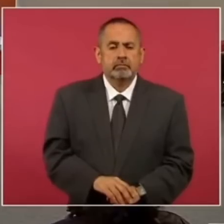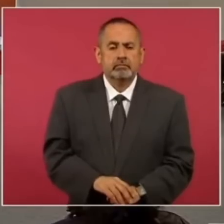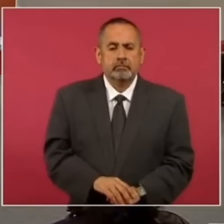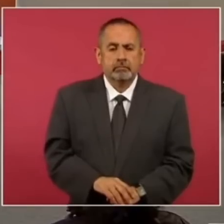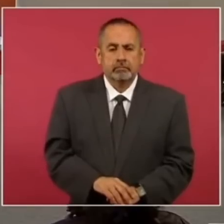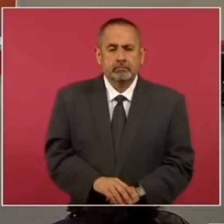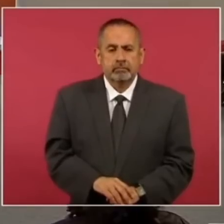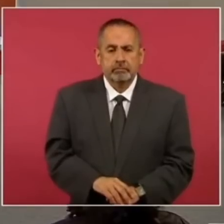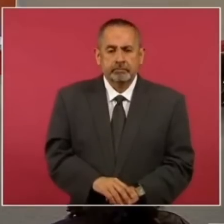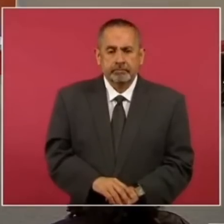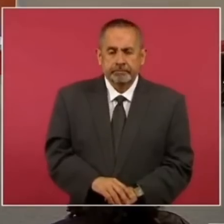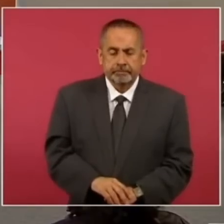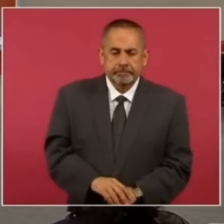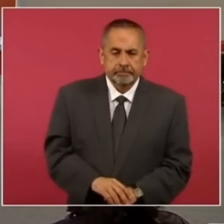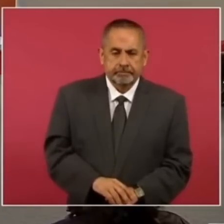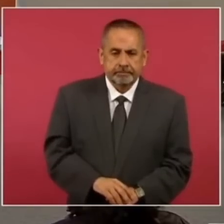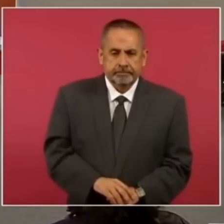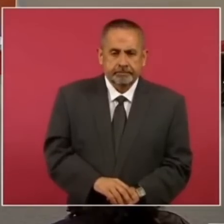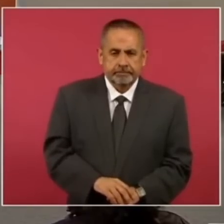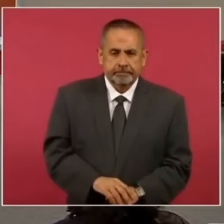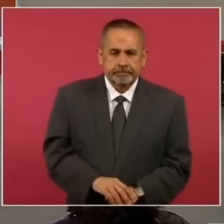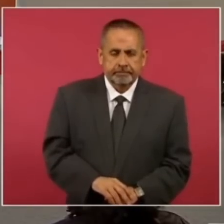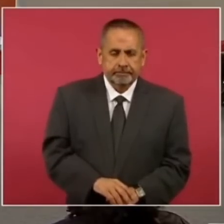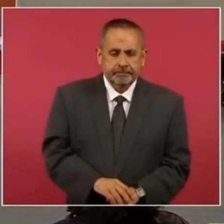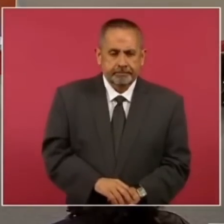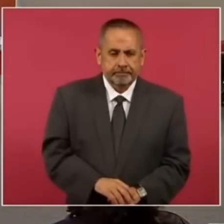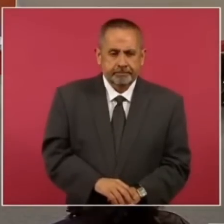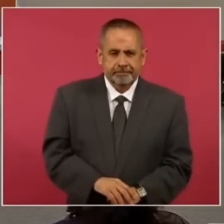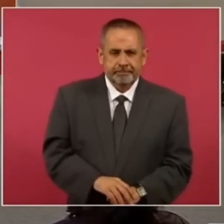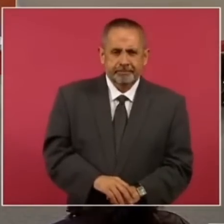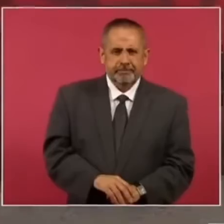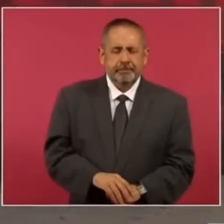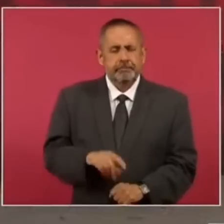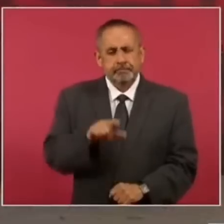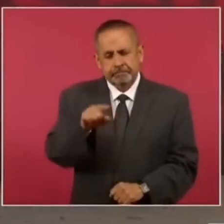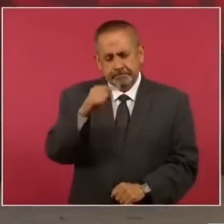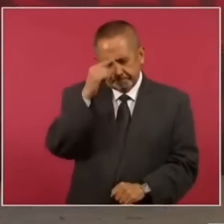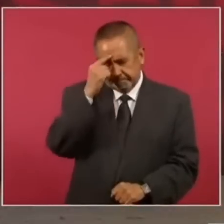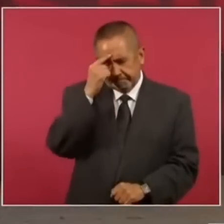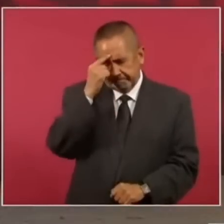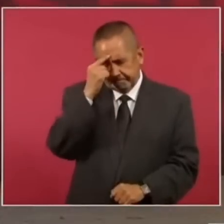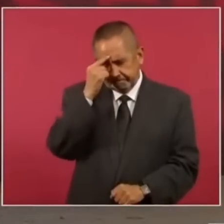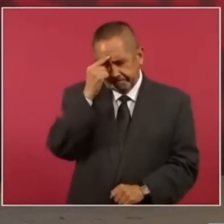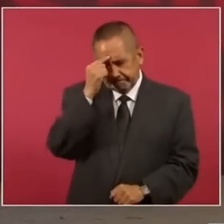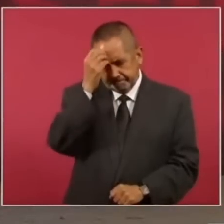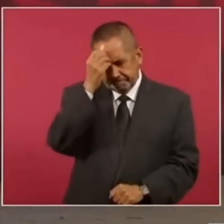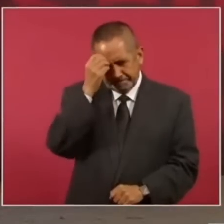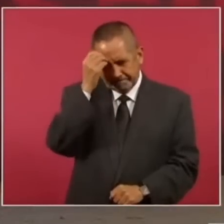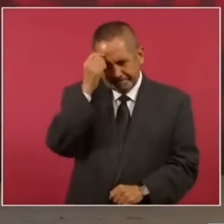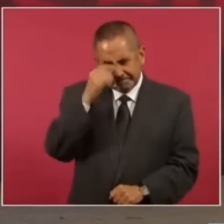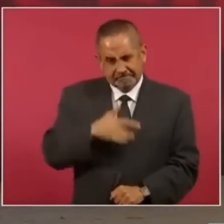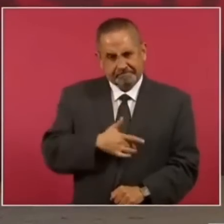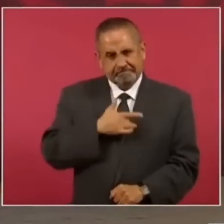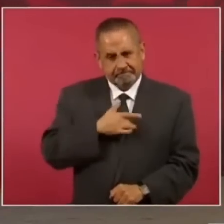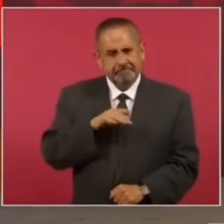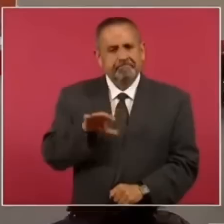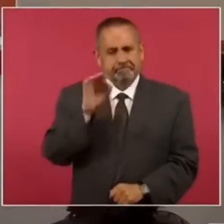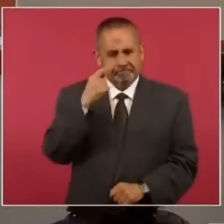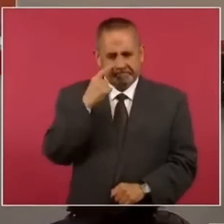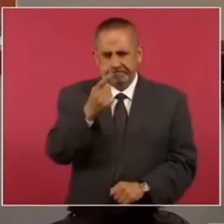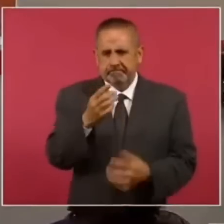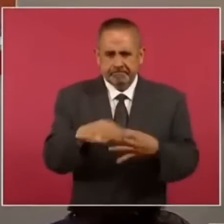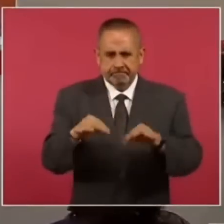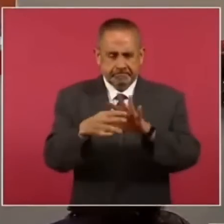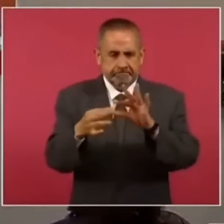Aquí volvemos a una reflexión que es importante.